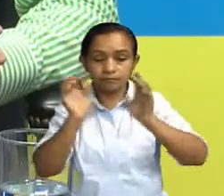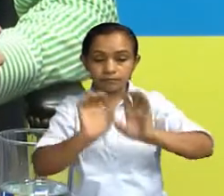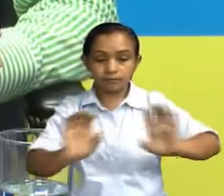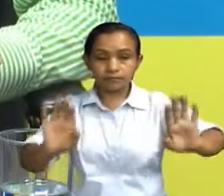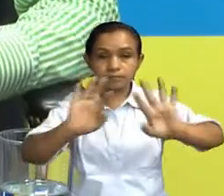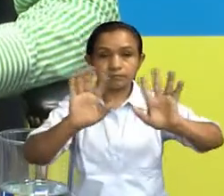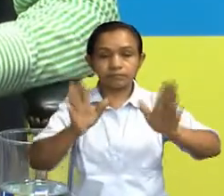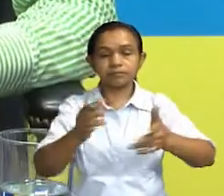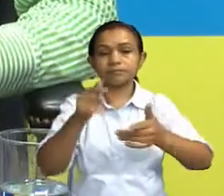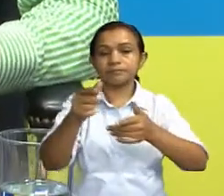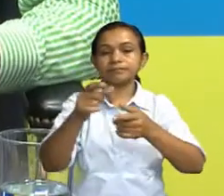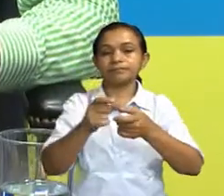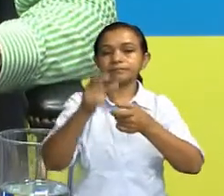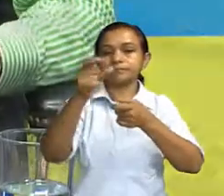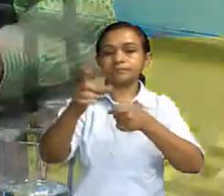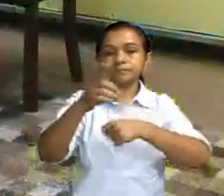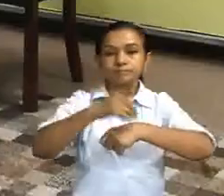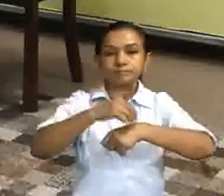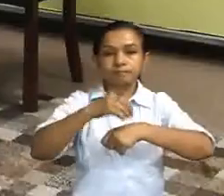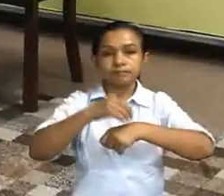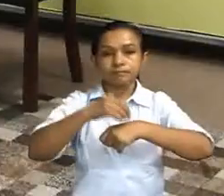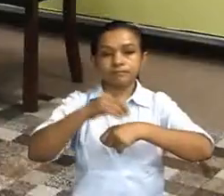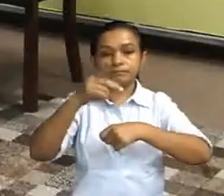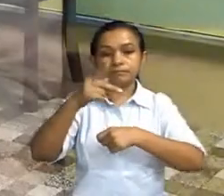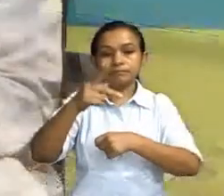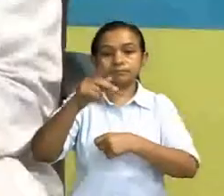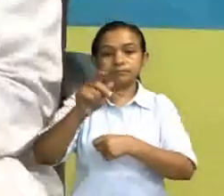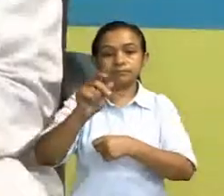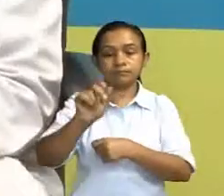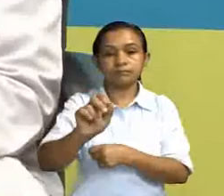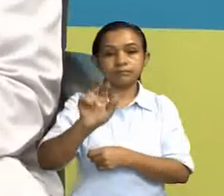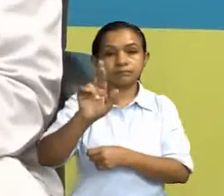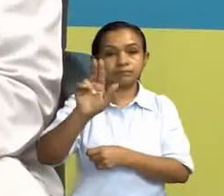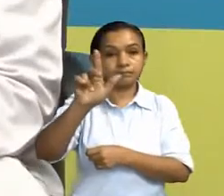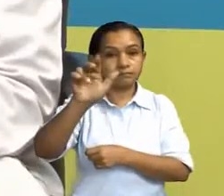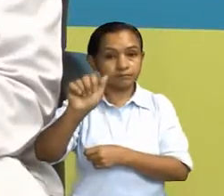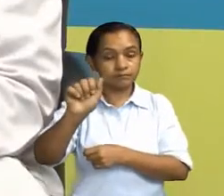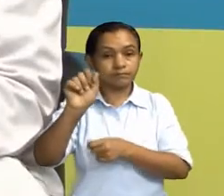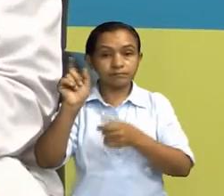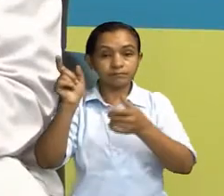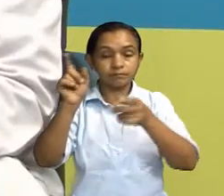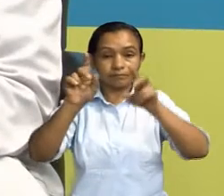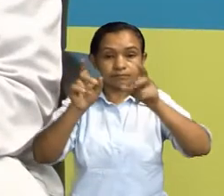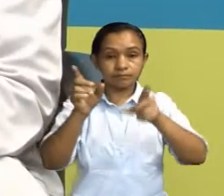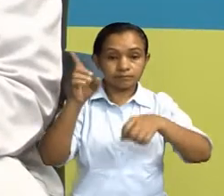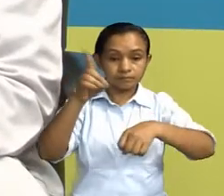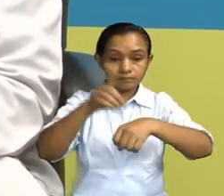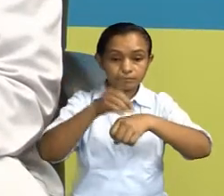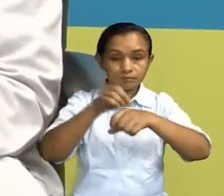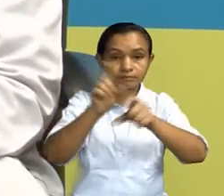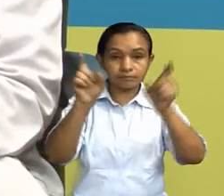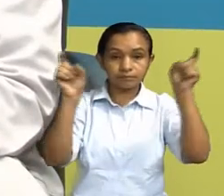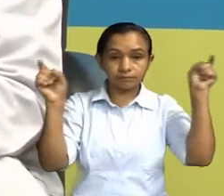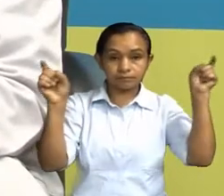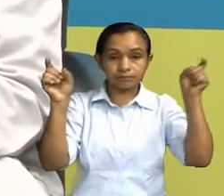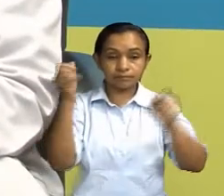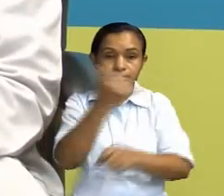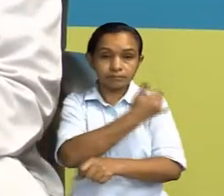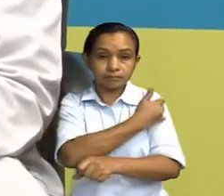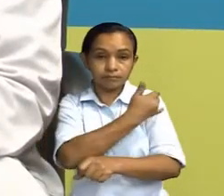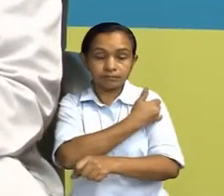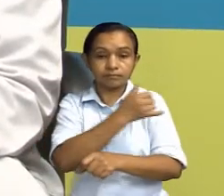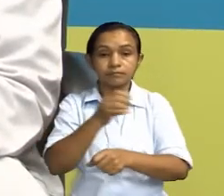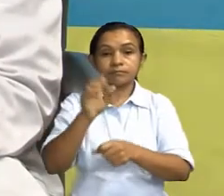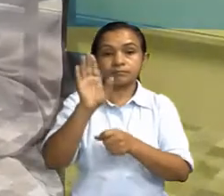de hoy. Para ello hemos invitado a la doctora Carla Altamirano, quien es ginecobstetra del Hospital Dr.